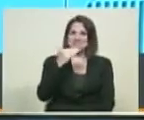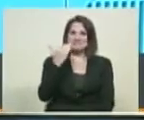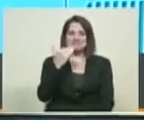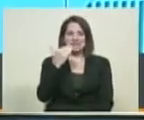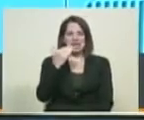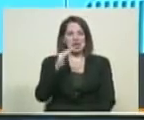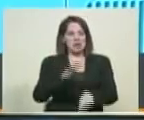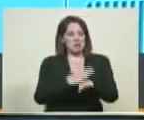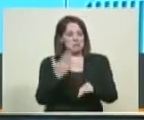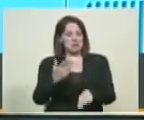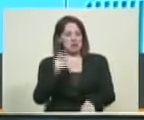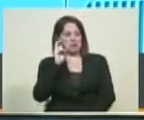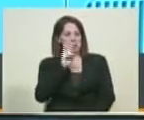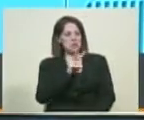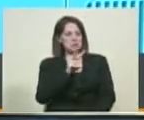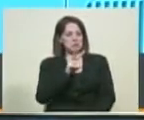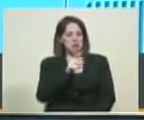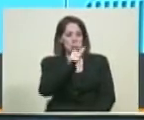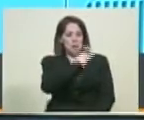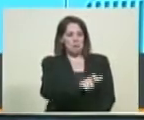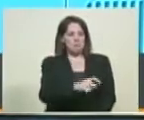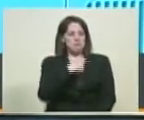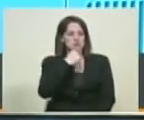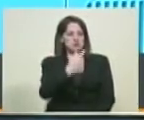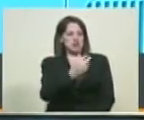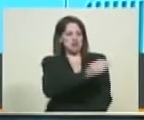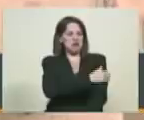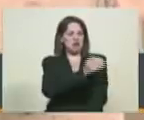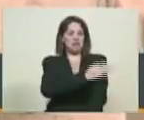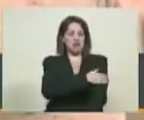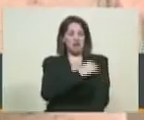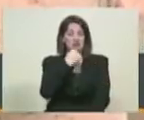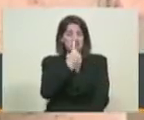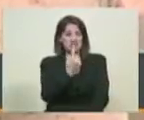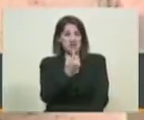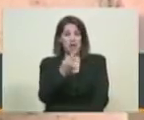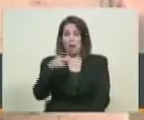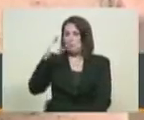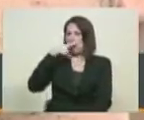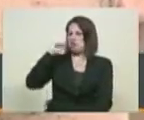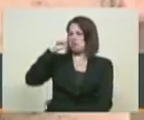voceros de la derecha en el mundo salen a decir, no, que Maduro es un dictador.